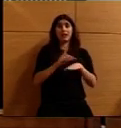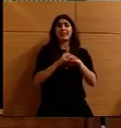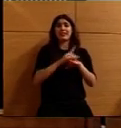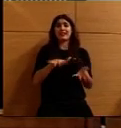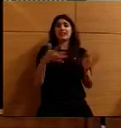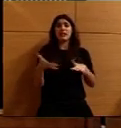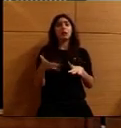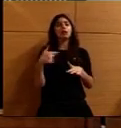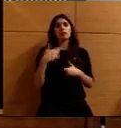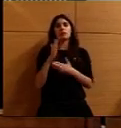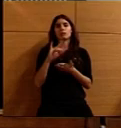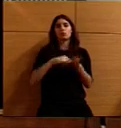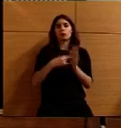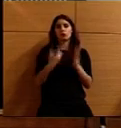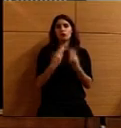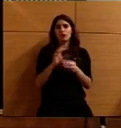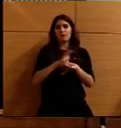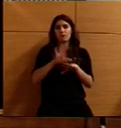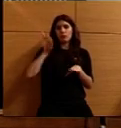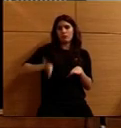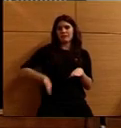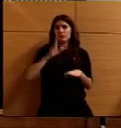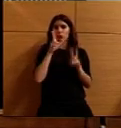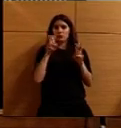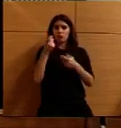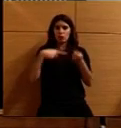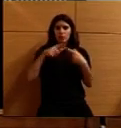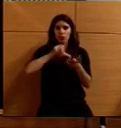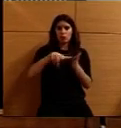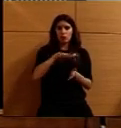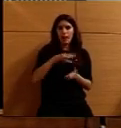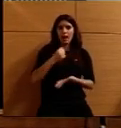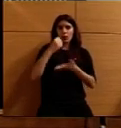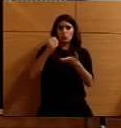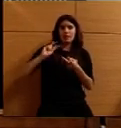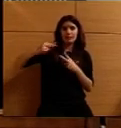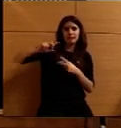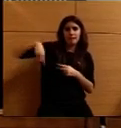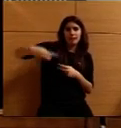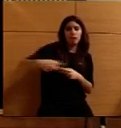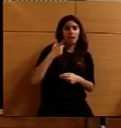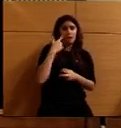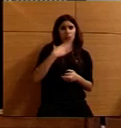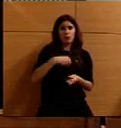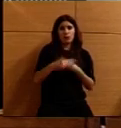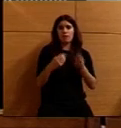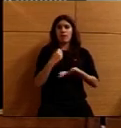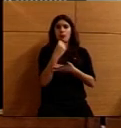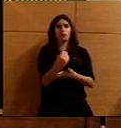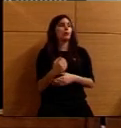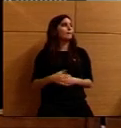digitalización, hemos presentado un proyecto con informática para el comercio local con las ayudas de Next Generation, para ver si podemos hacer algo, el pequeño